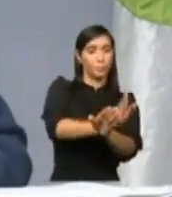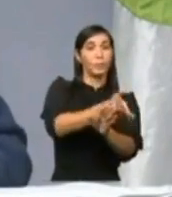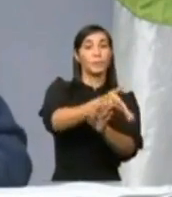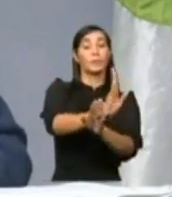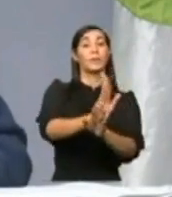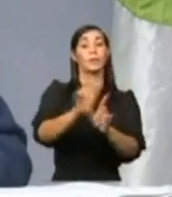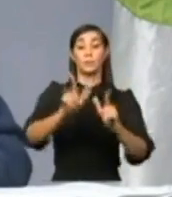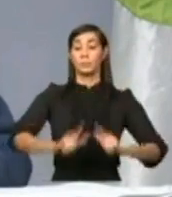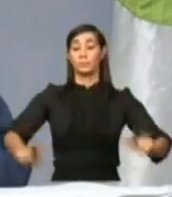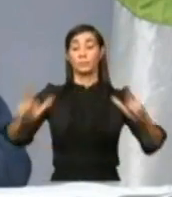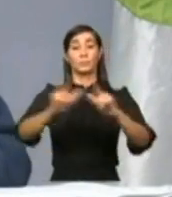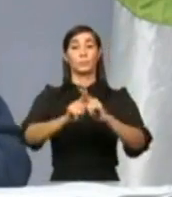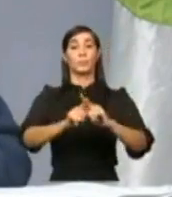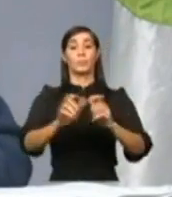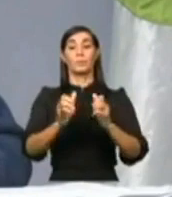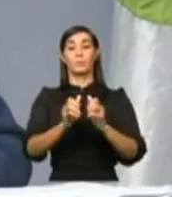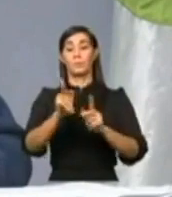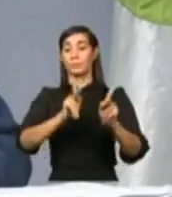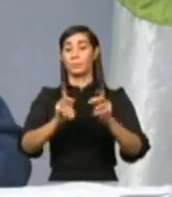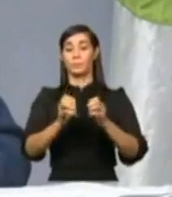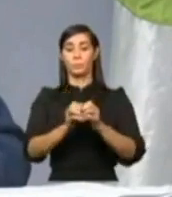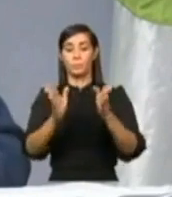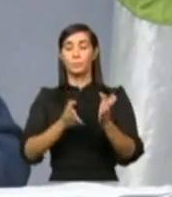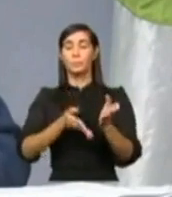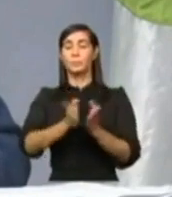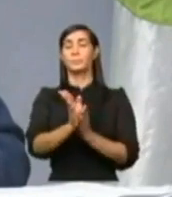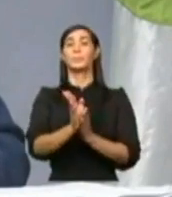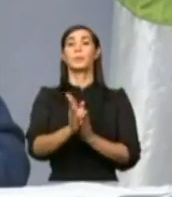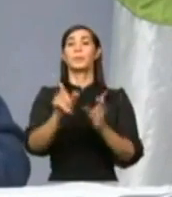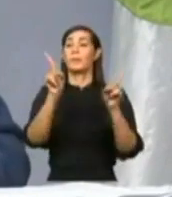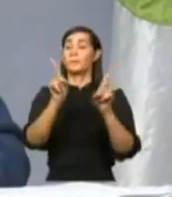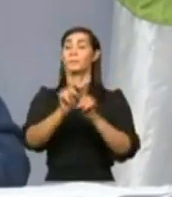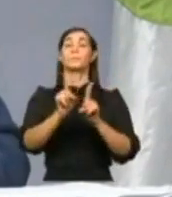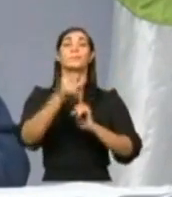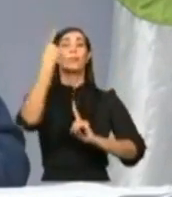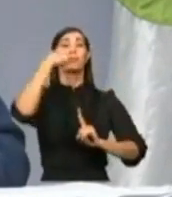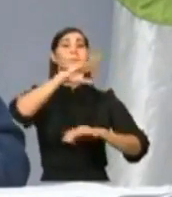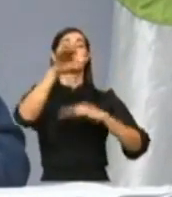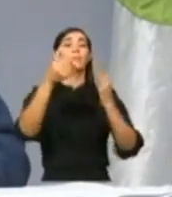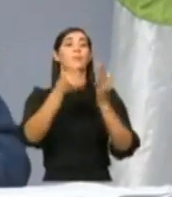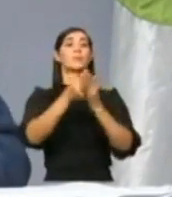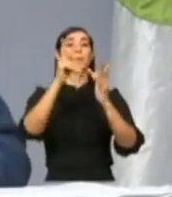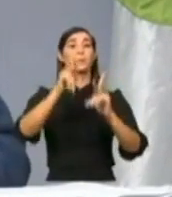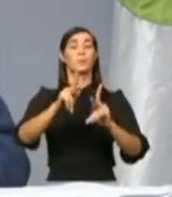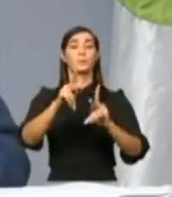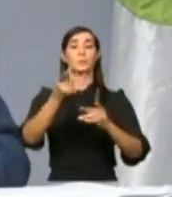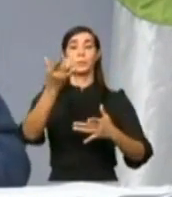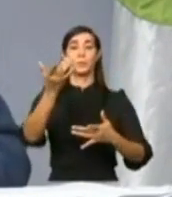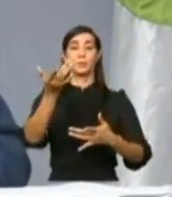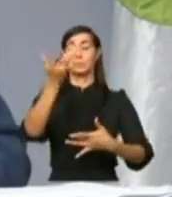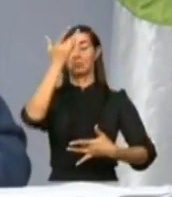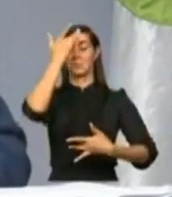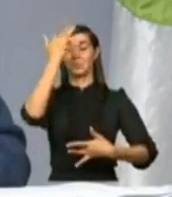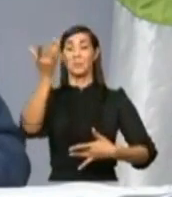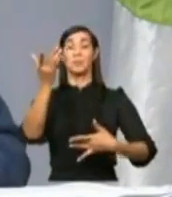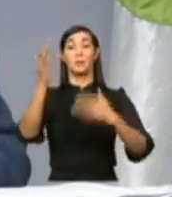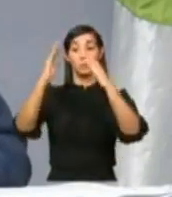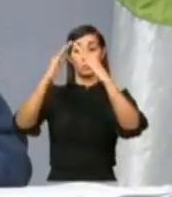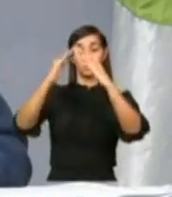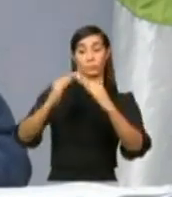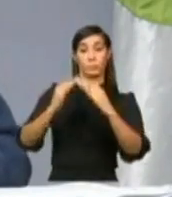en establecimientos y conglomerados. E igualmente para los pacientes en